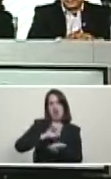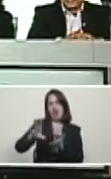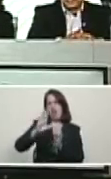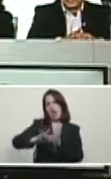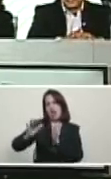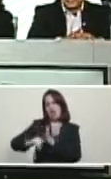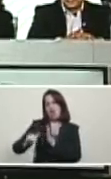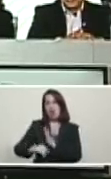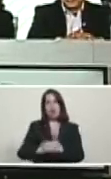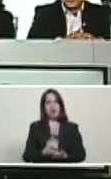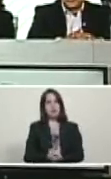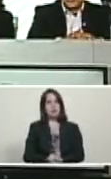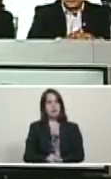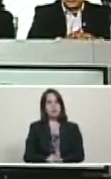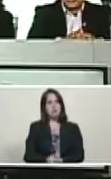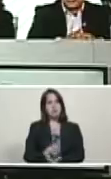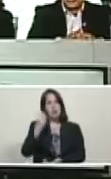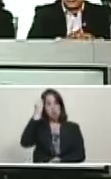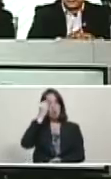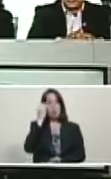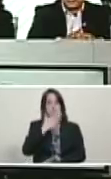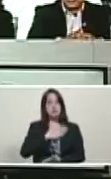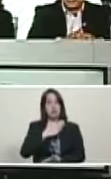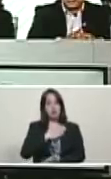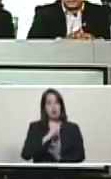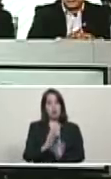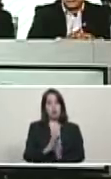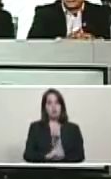fuera bandido y pensando